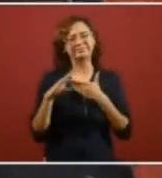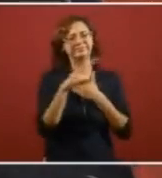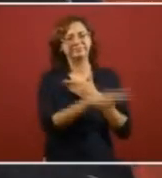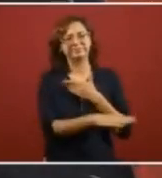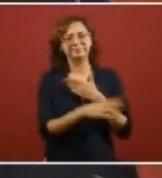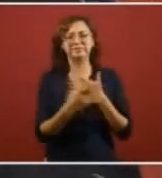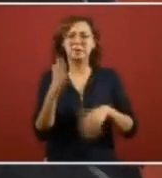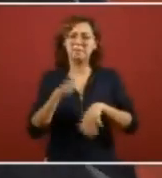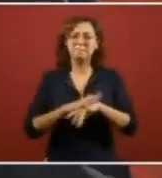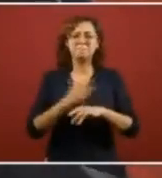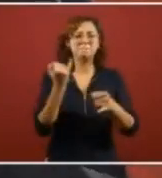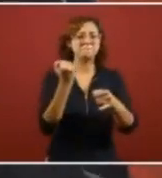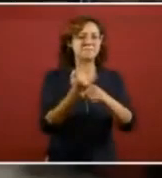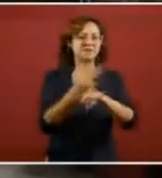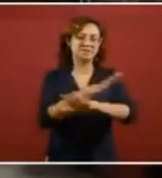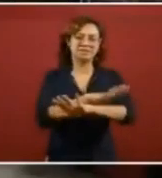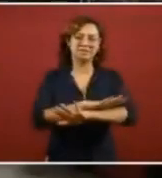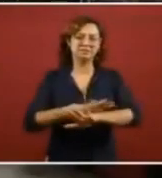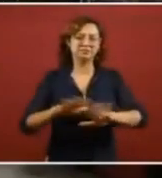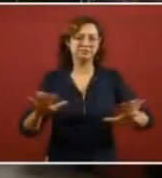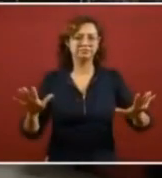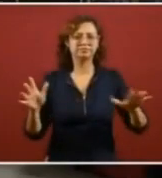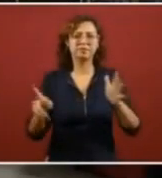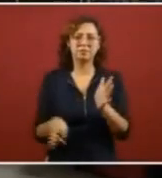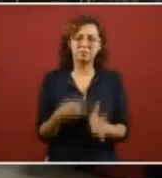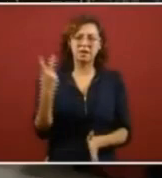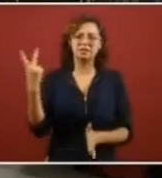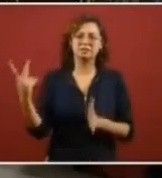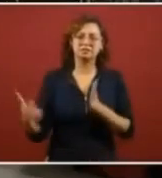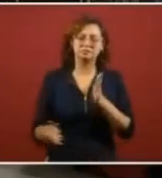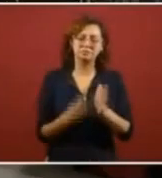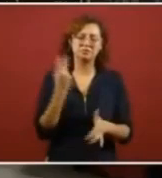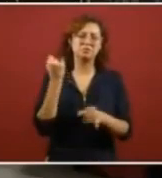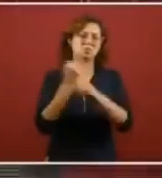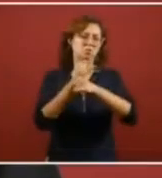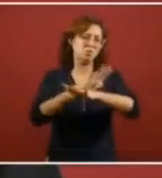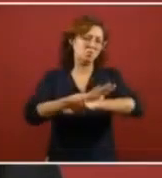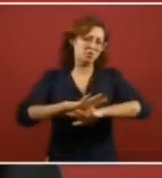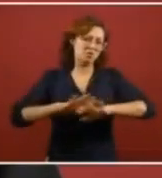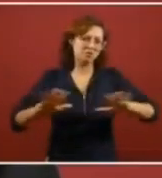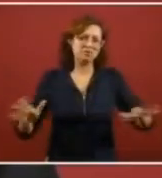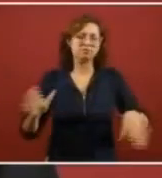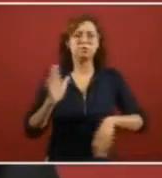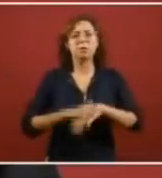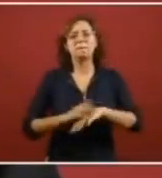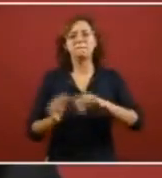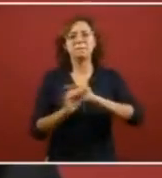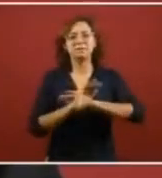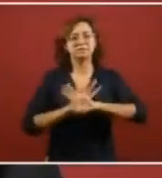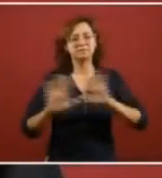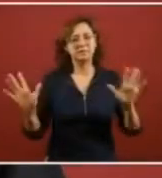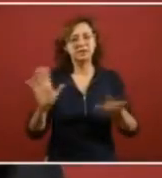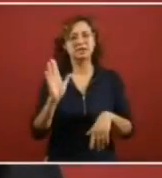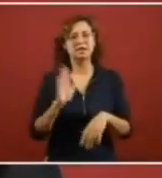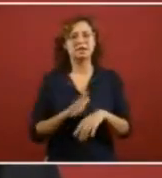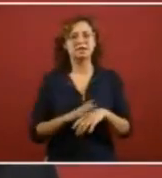y dar información cada vez más clara, objetiva,